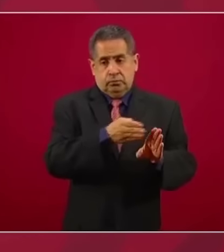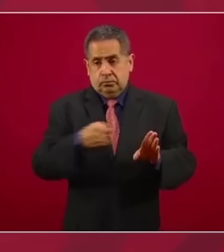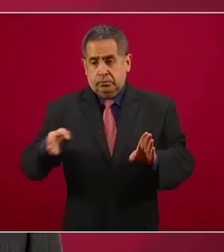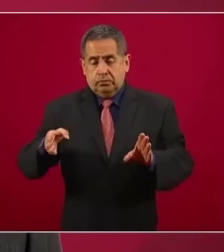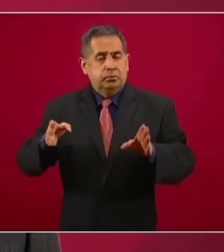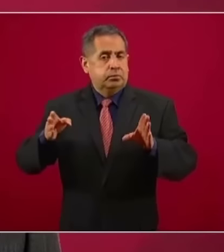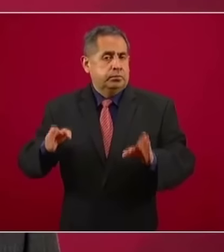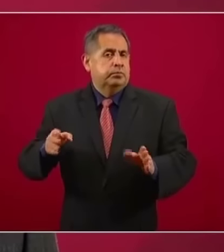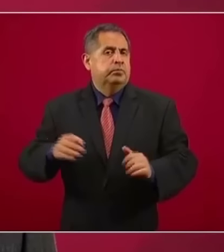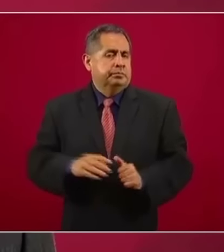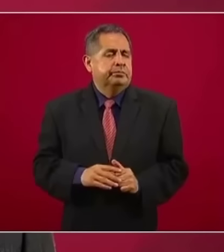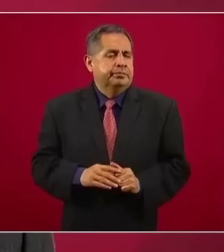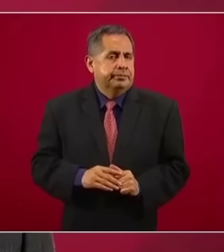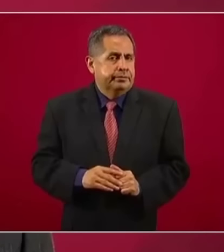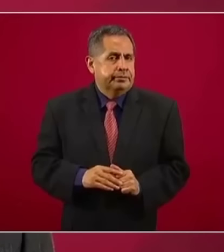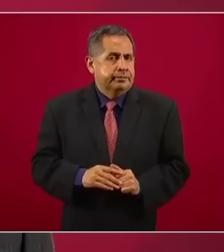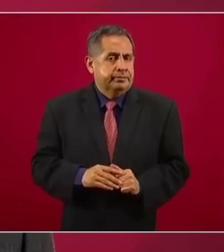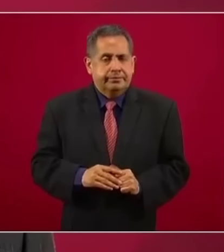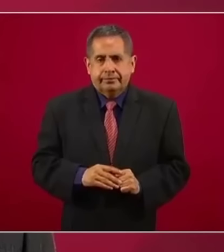que tiene